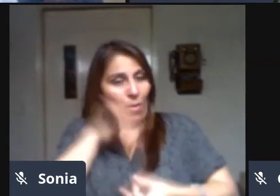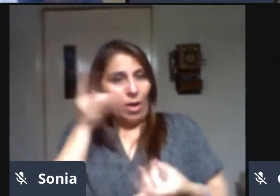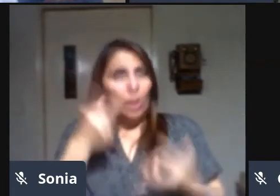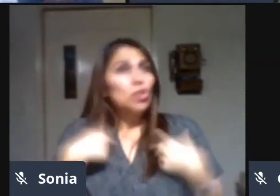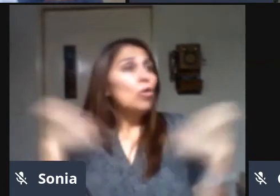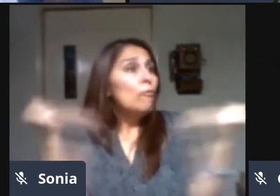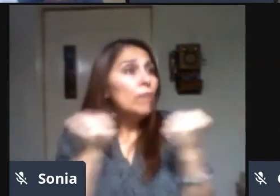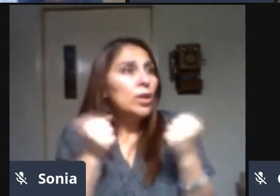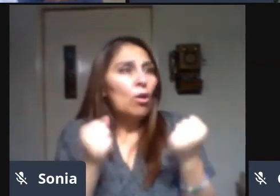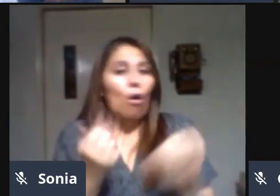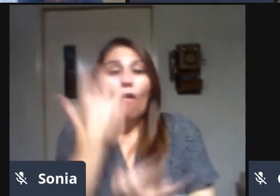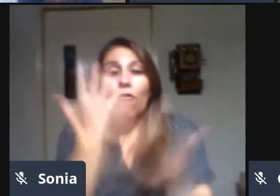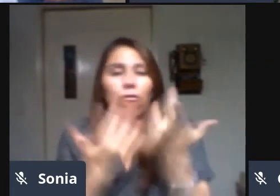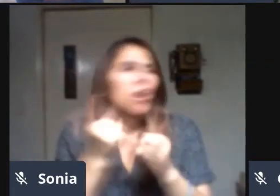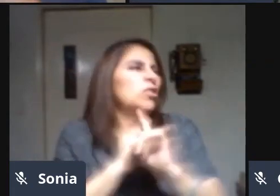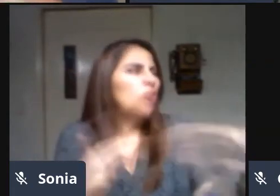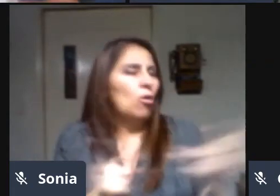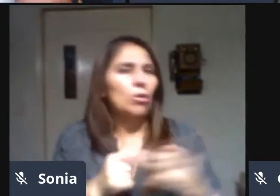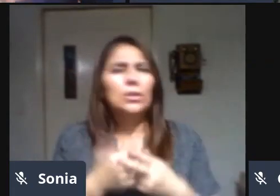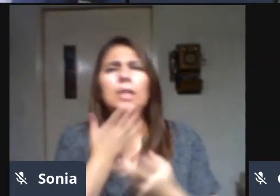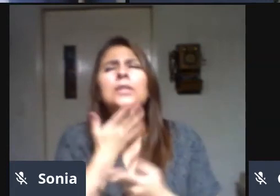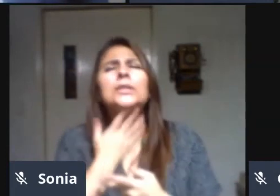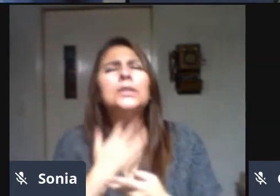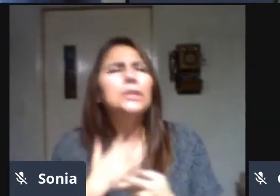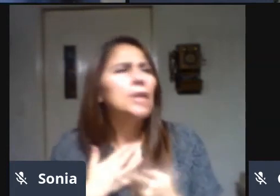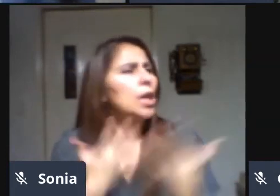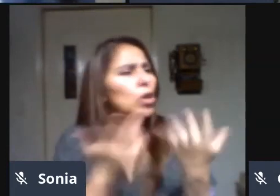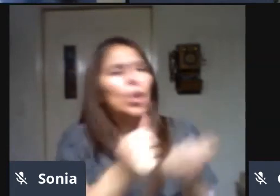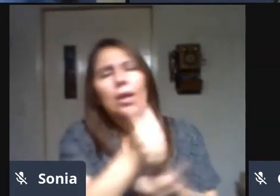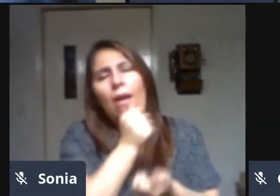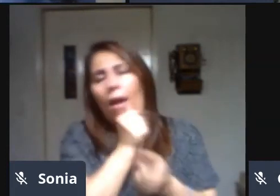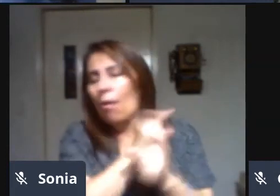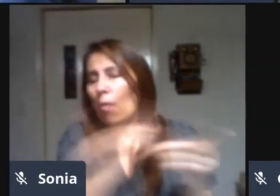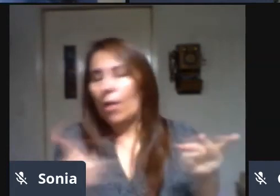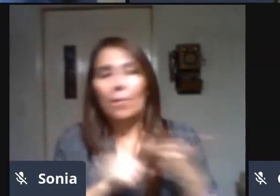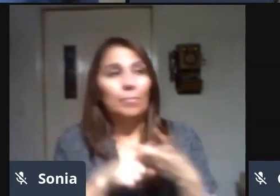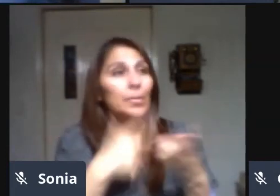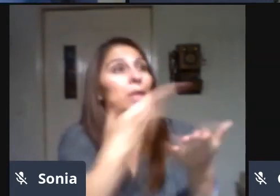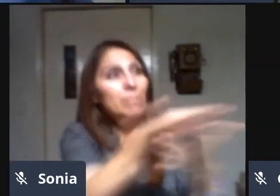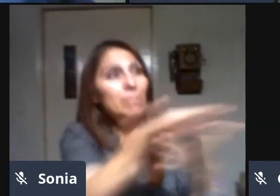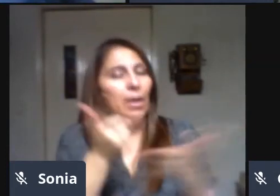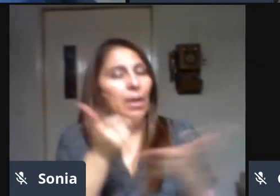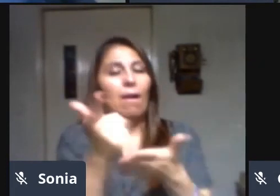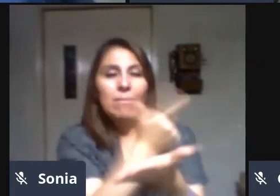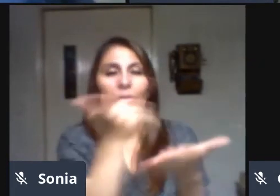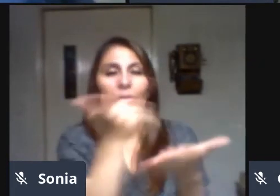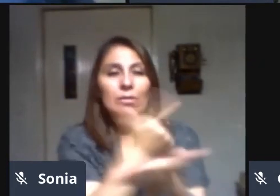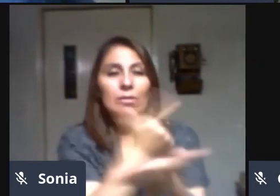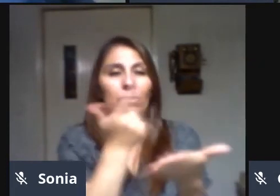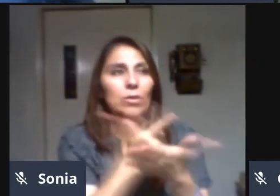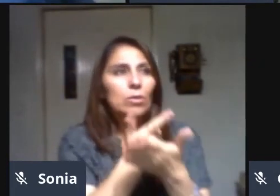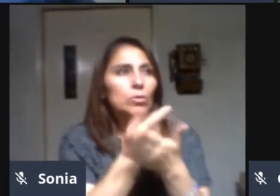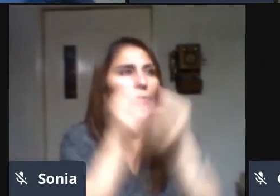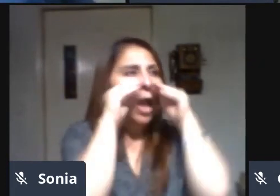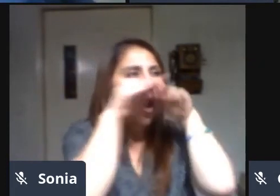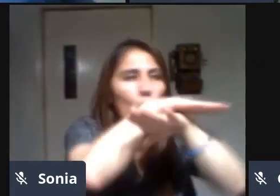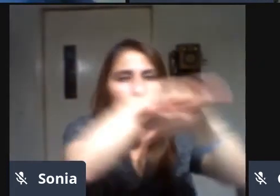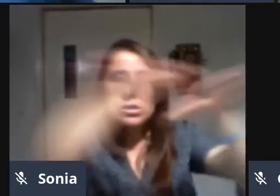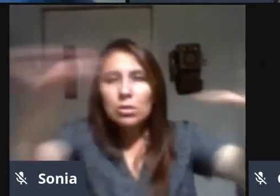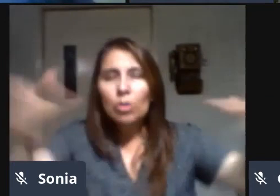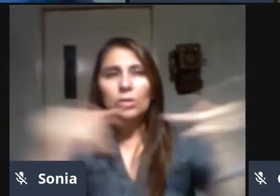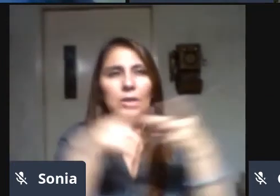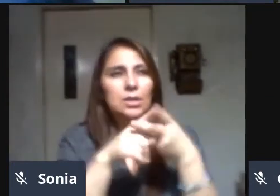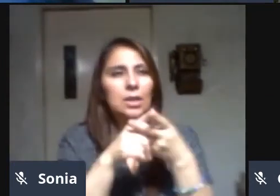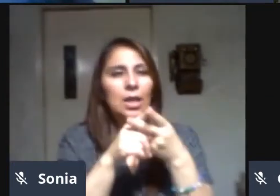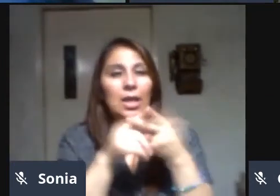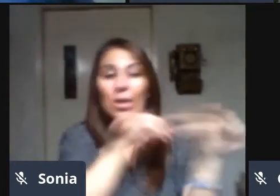tenía terrible sed y no pedía agua pedía libros es decir horizontes es decir escaleras